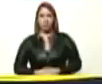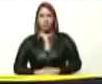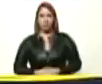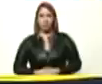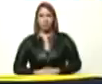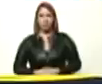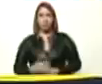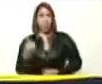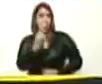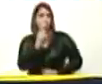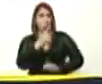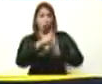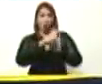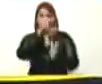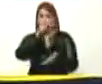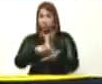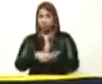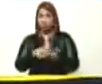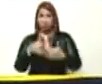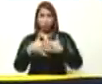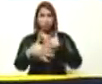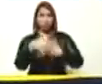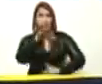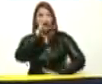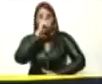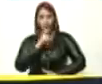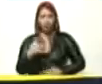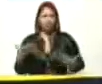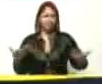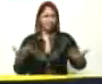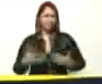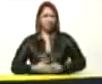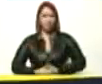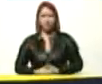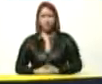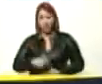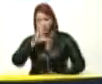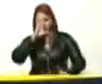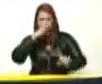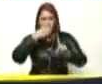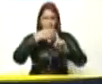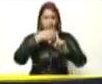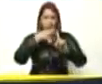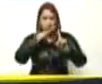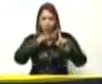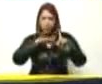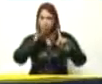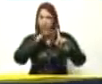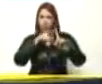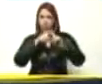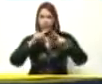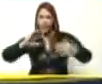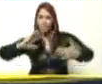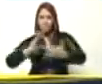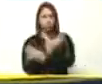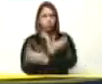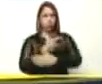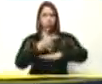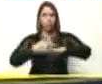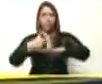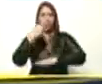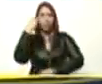fue la única ley, que aprobaron, en 5 años, se dedicaron, a conspirar, para derrocar, al gobierno,